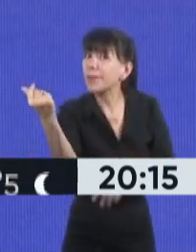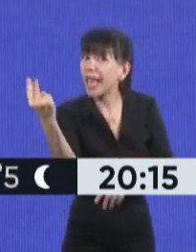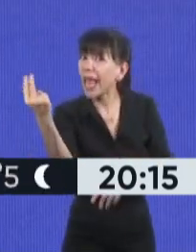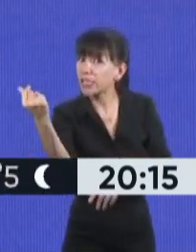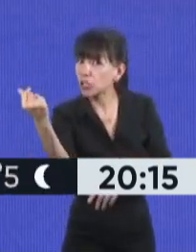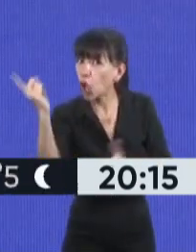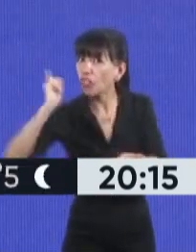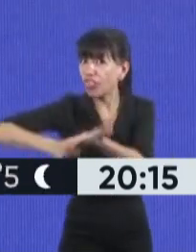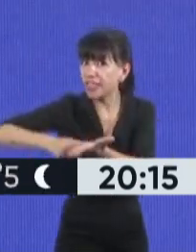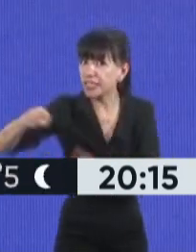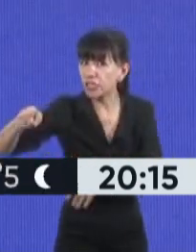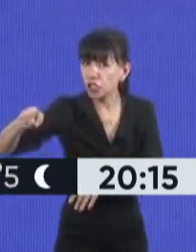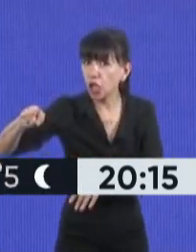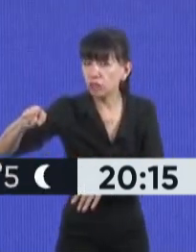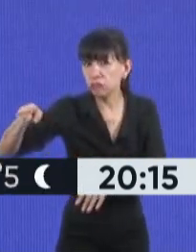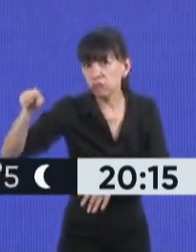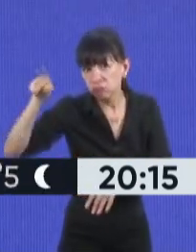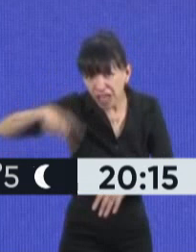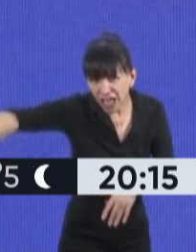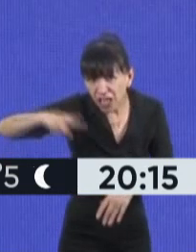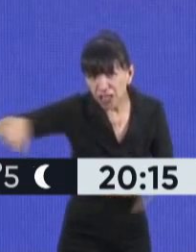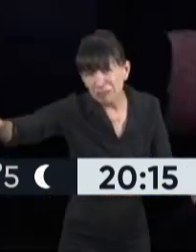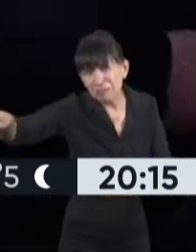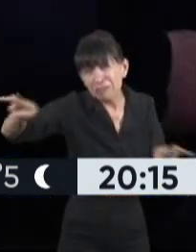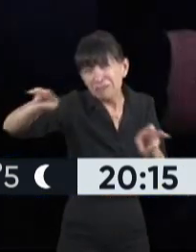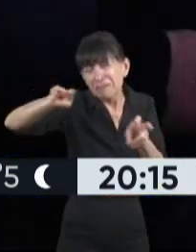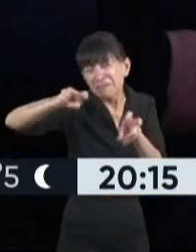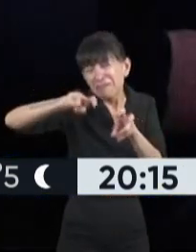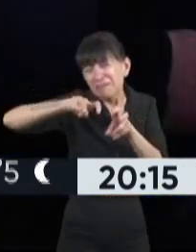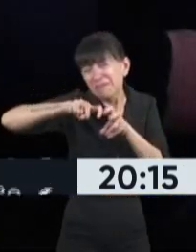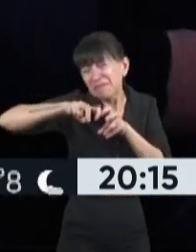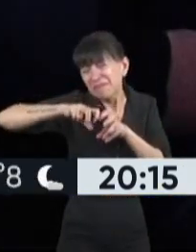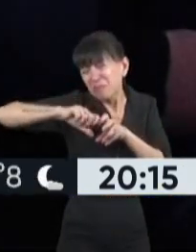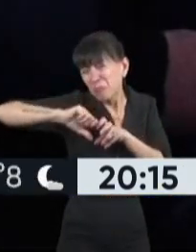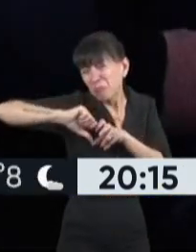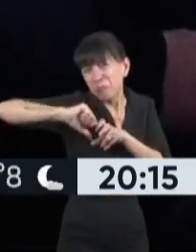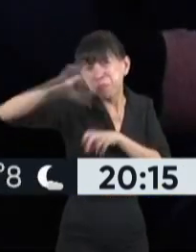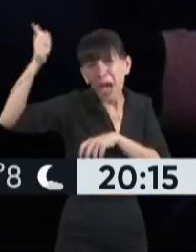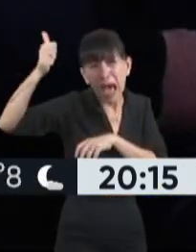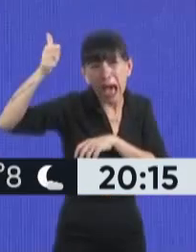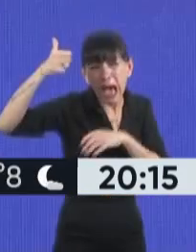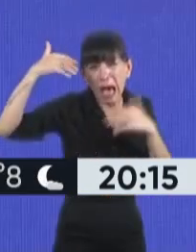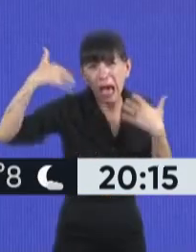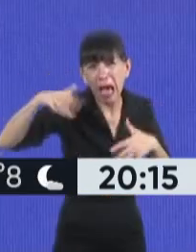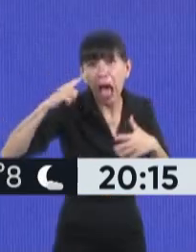realmente han tenido ganancias extraordinarias aprovechando el fenómeno